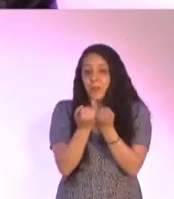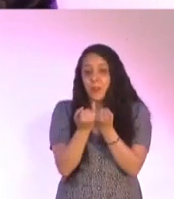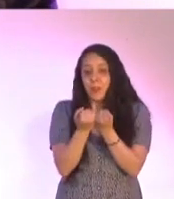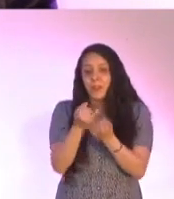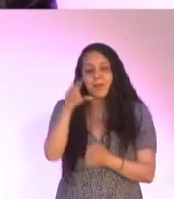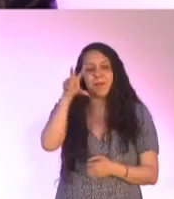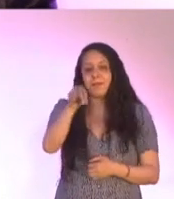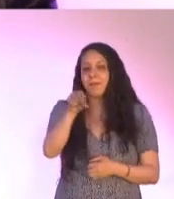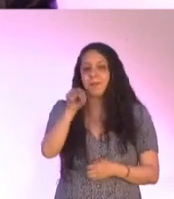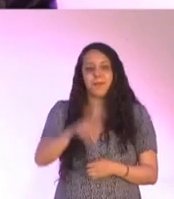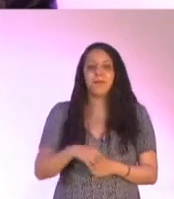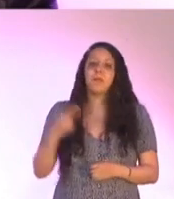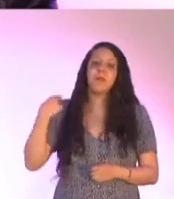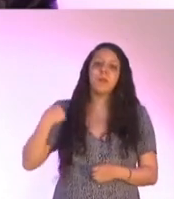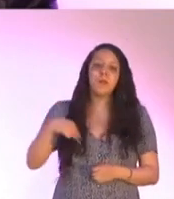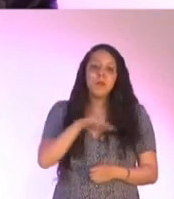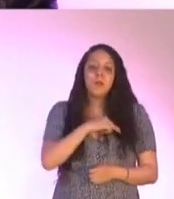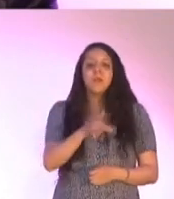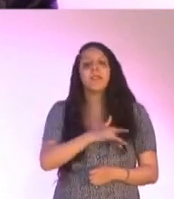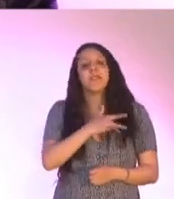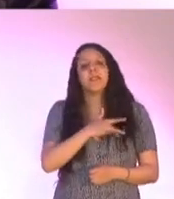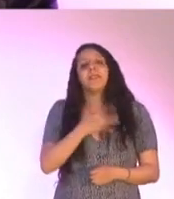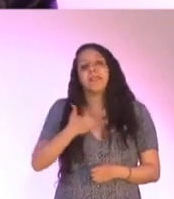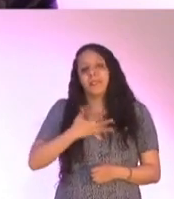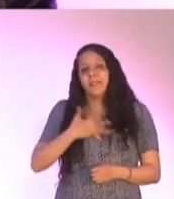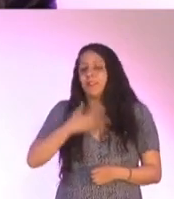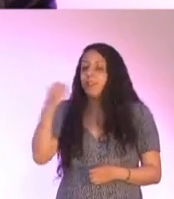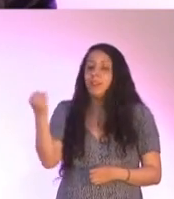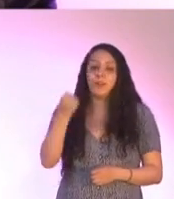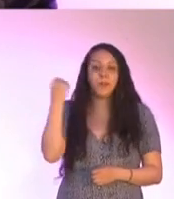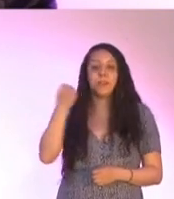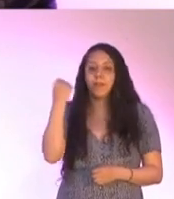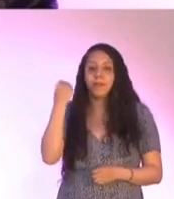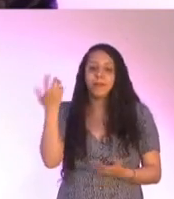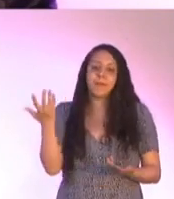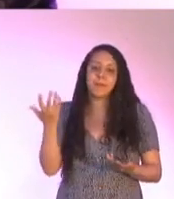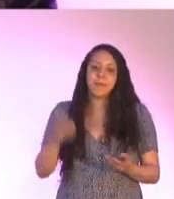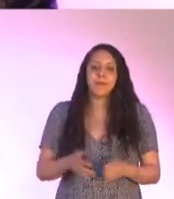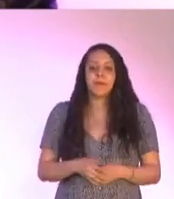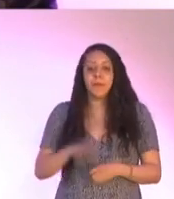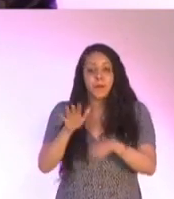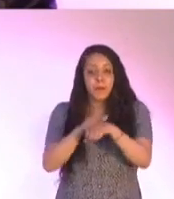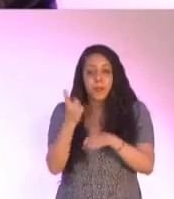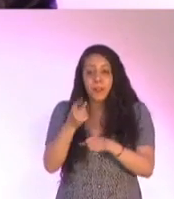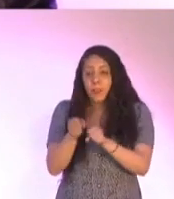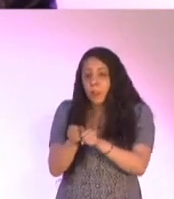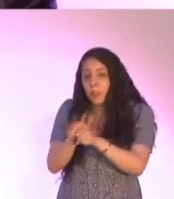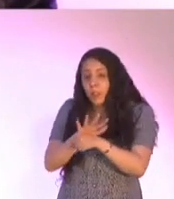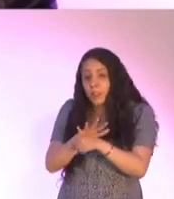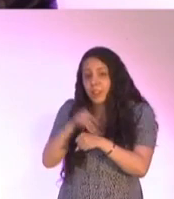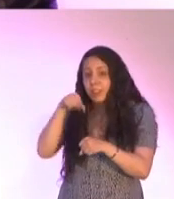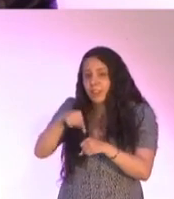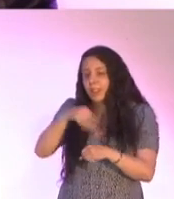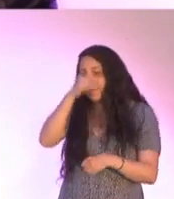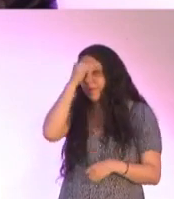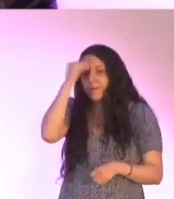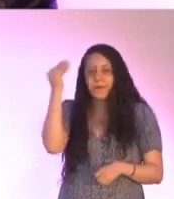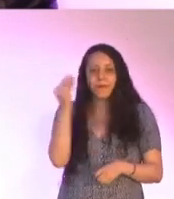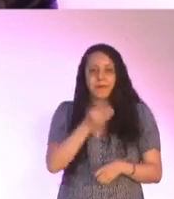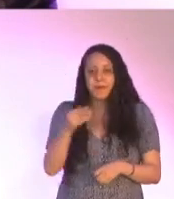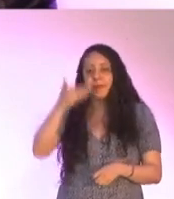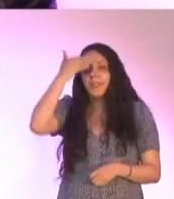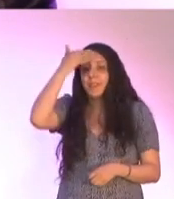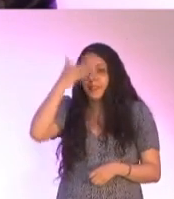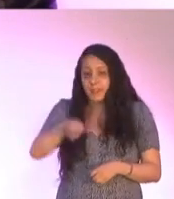pues estar un poco encimita de toda esta catástrofe porque si lo es estamos hablando un poco del lado